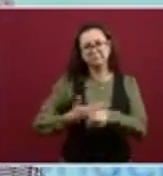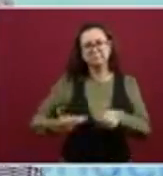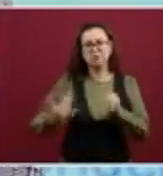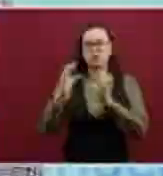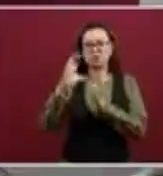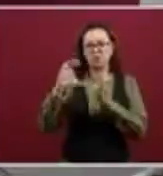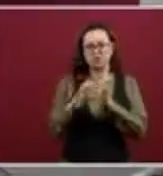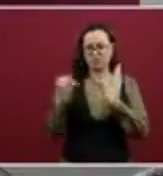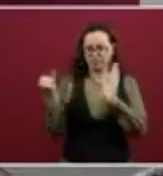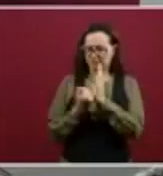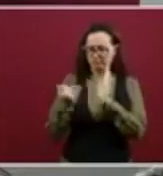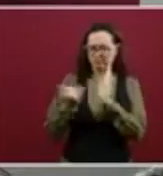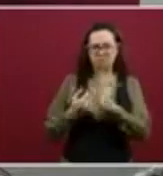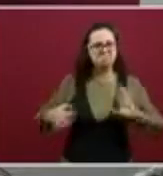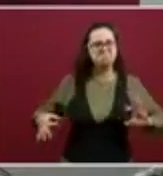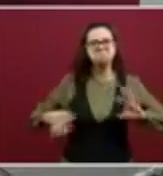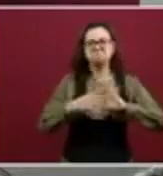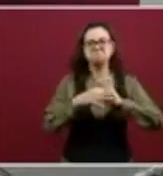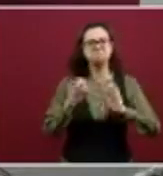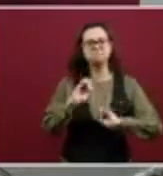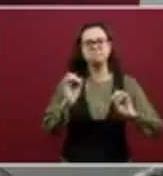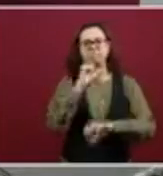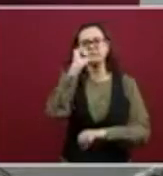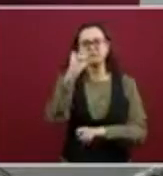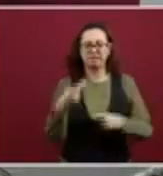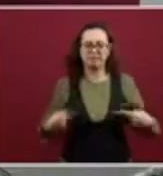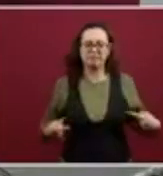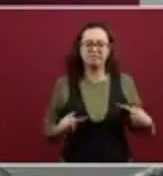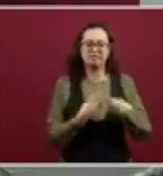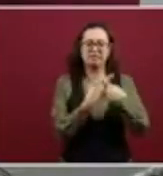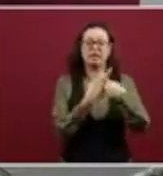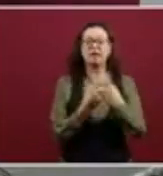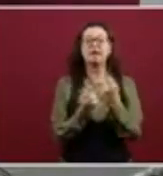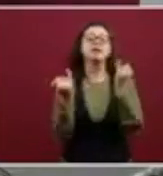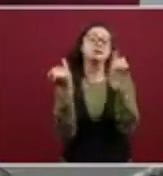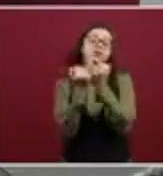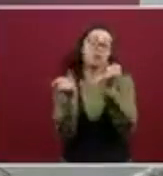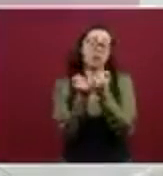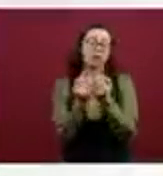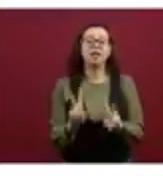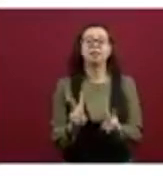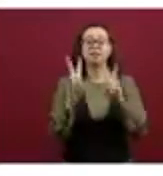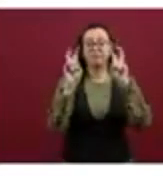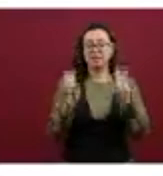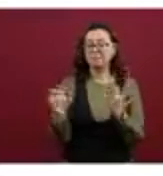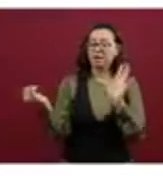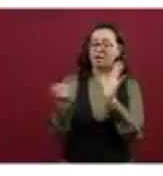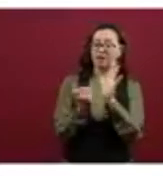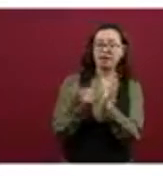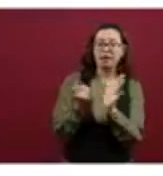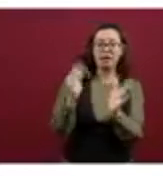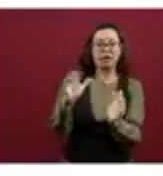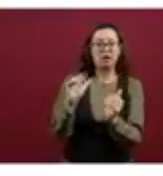Fiscal de la Federación, y obviamente de justicia tributaria. Es un desincentivo.